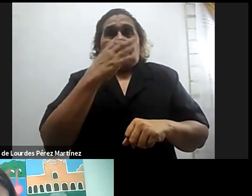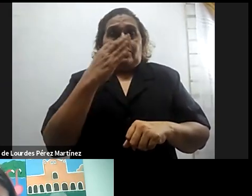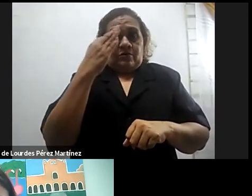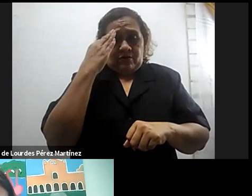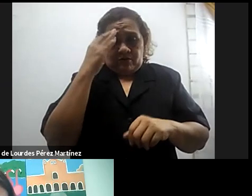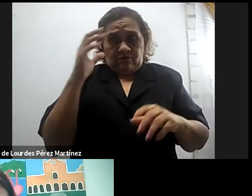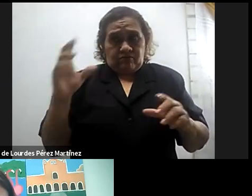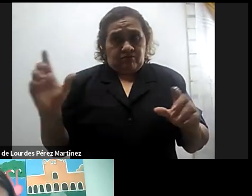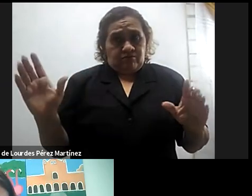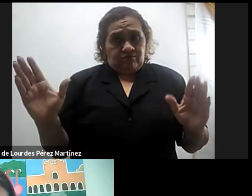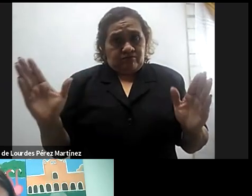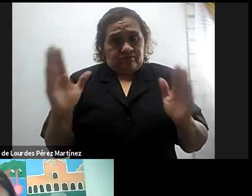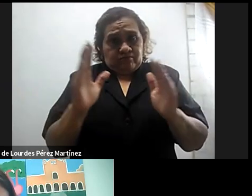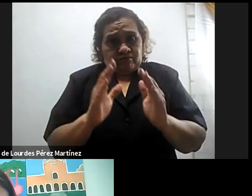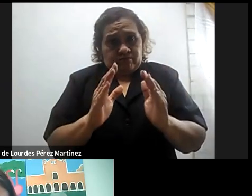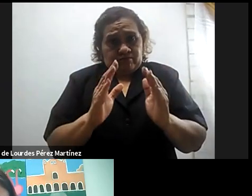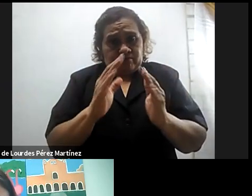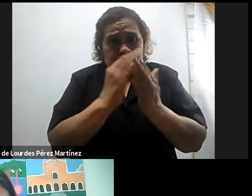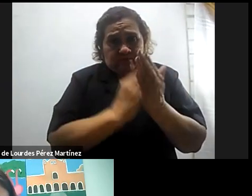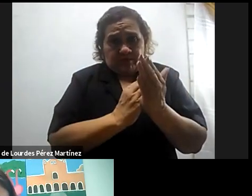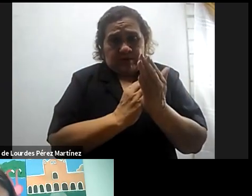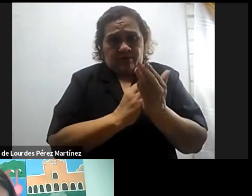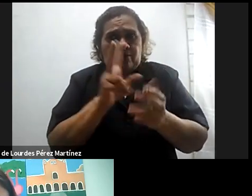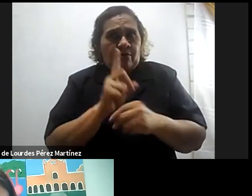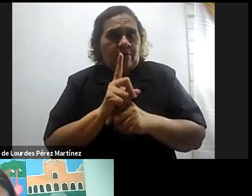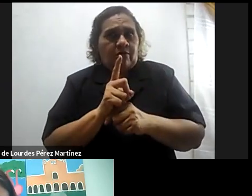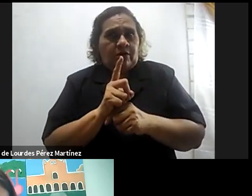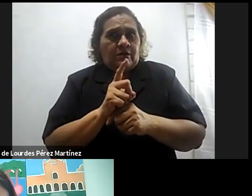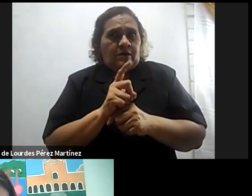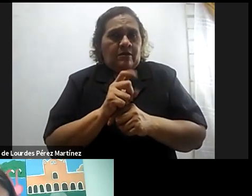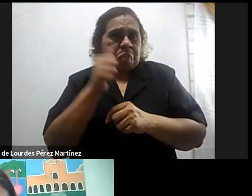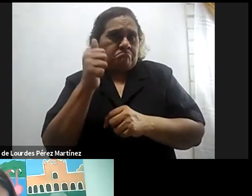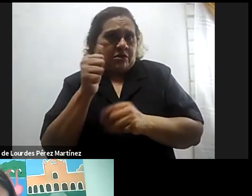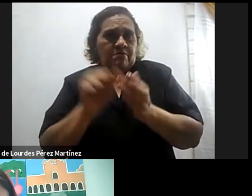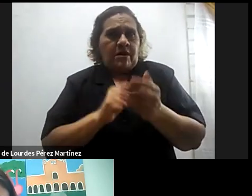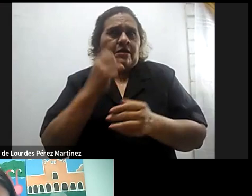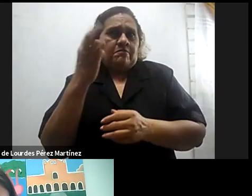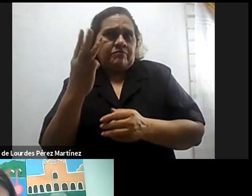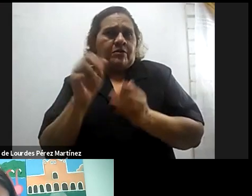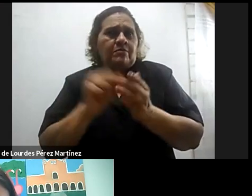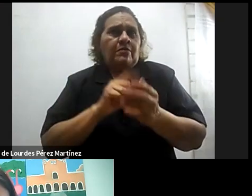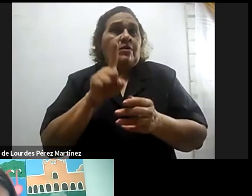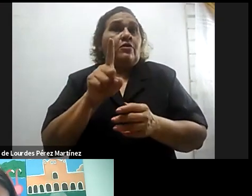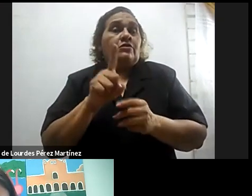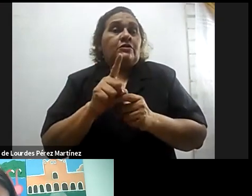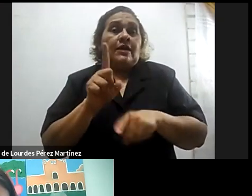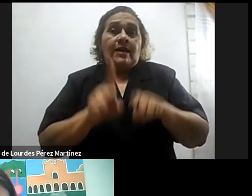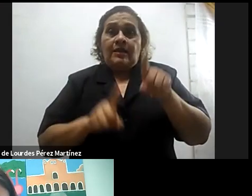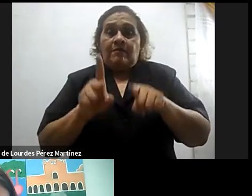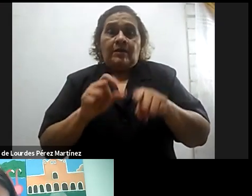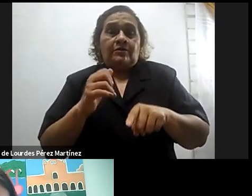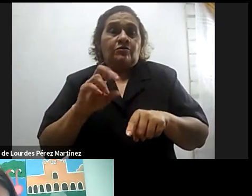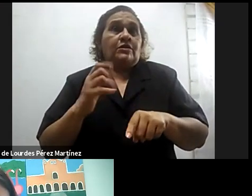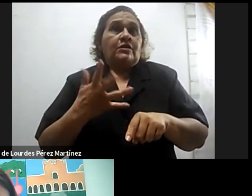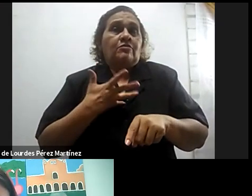ya me tienen que revisar los pies cada 6 meses o cada 3 meses o en cada visita, pero eso ya va a depender si yo he tenido algún tipo de lesión,